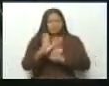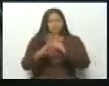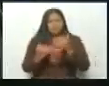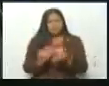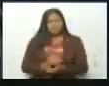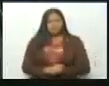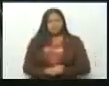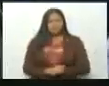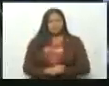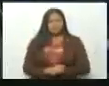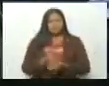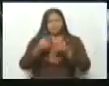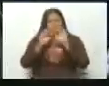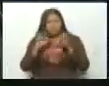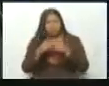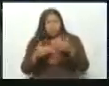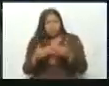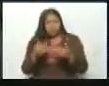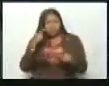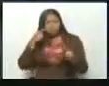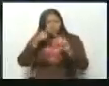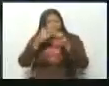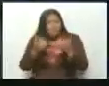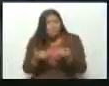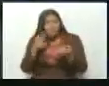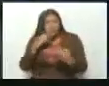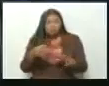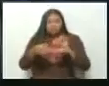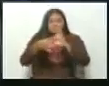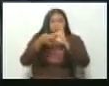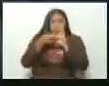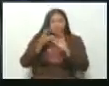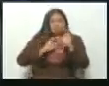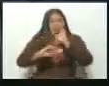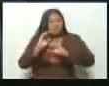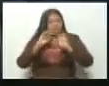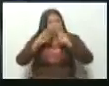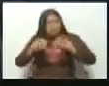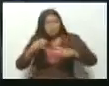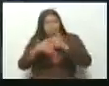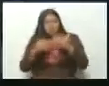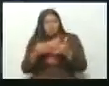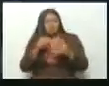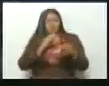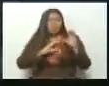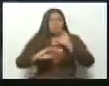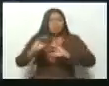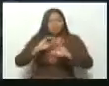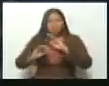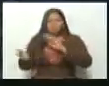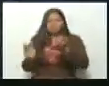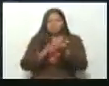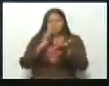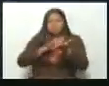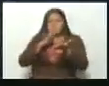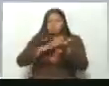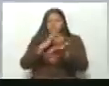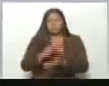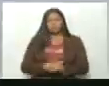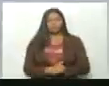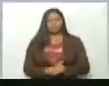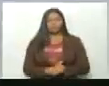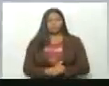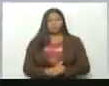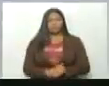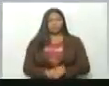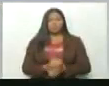de multiplataforma que nos lleva también a combinar la comunicación territorial con la comunicación digital. Así es. Y antes de entrar allí